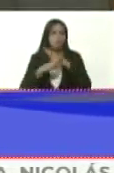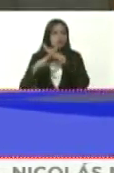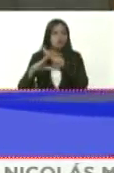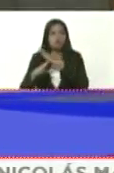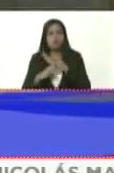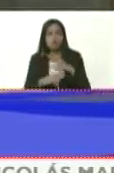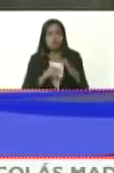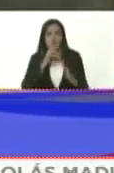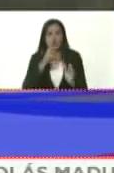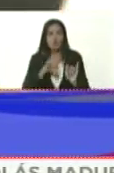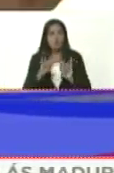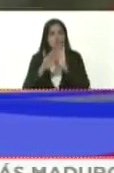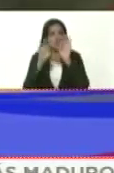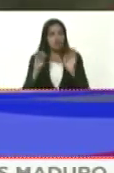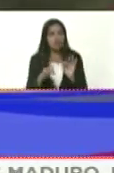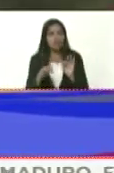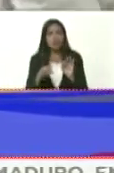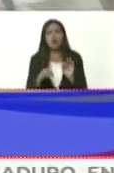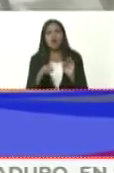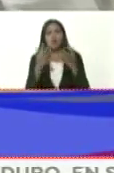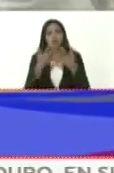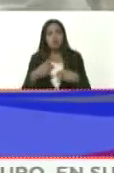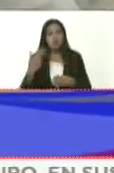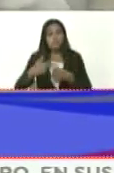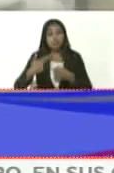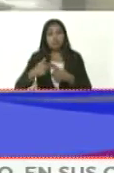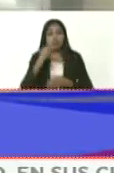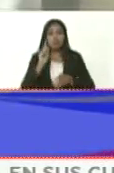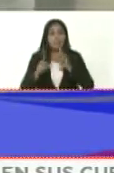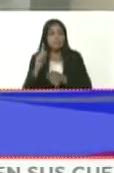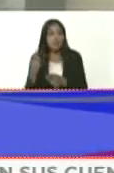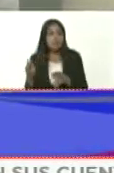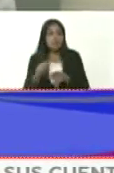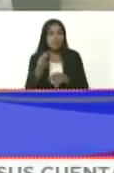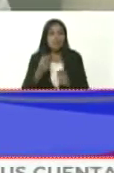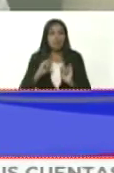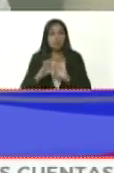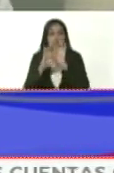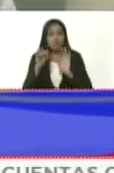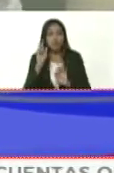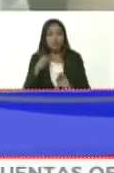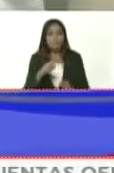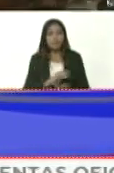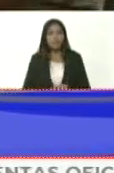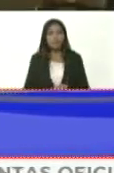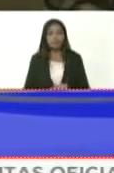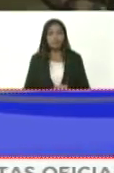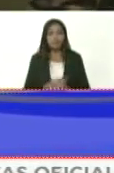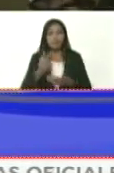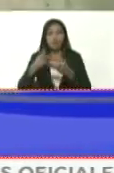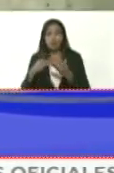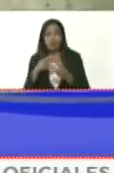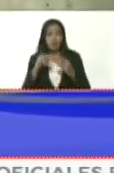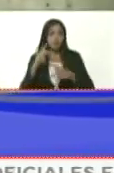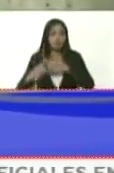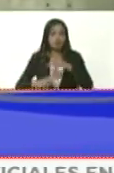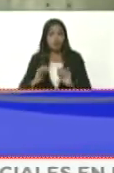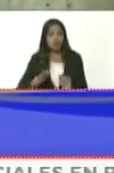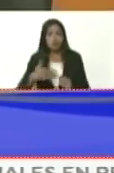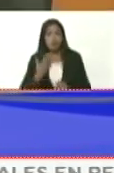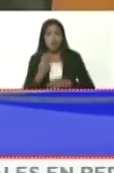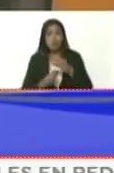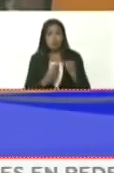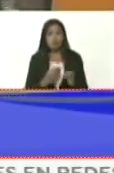cómo eso ha afectado a la industria petrolera. Ellas dependen del gas, de su materia prima, para toda su producción, y hemos